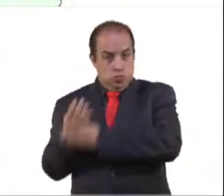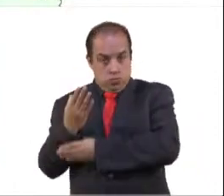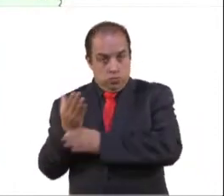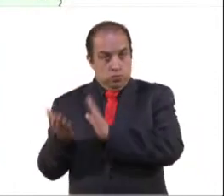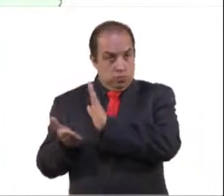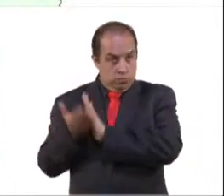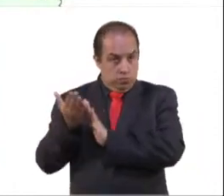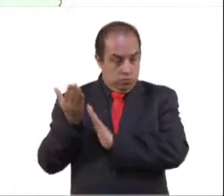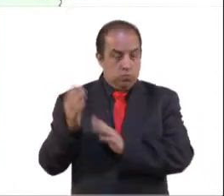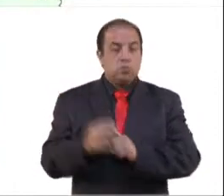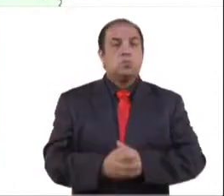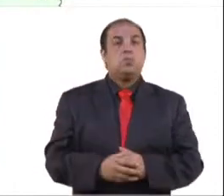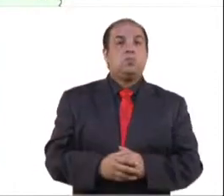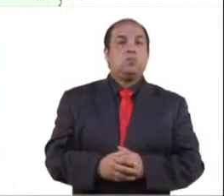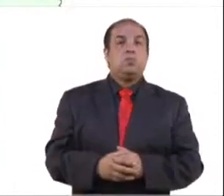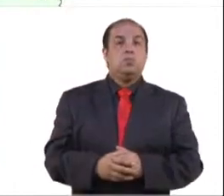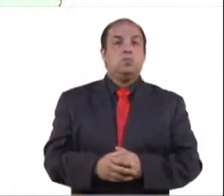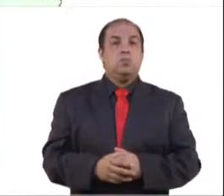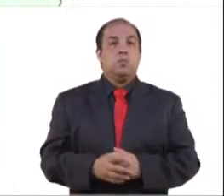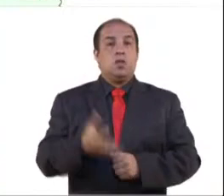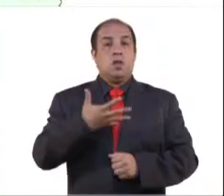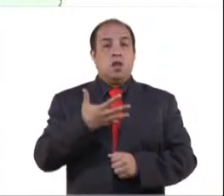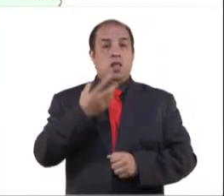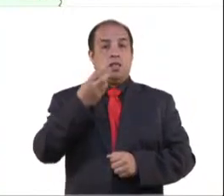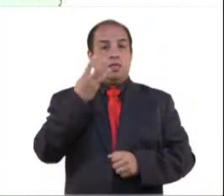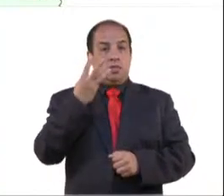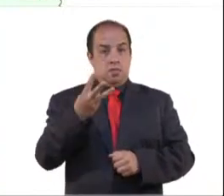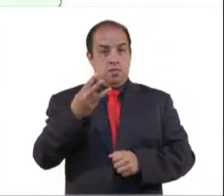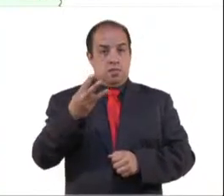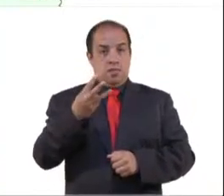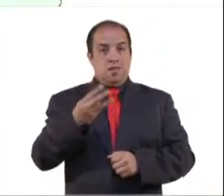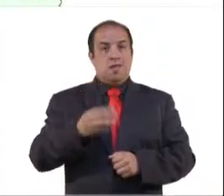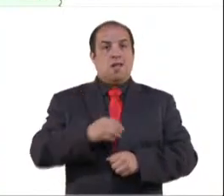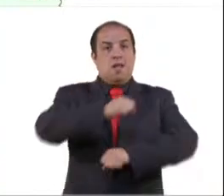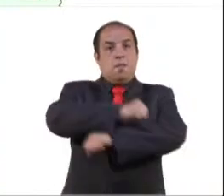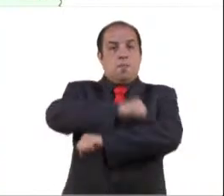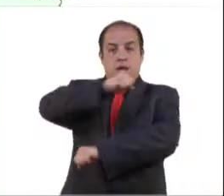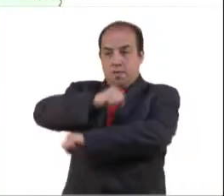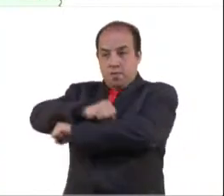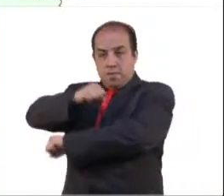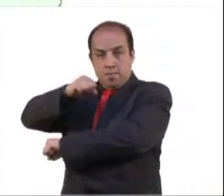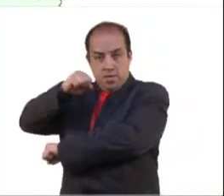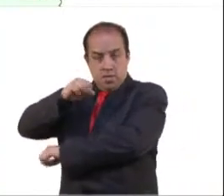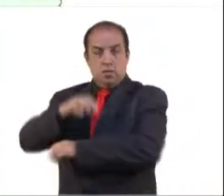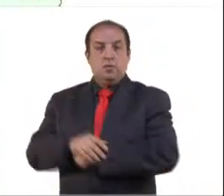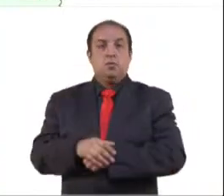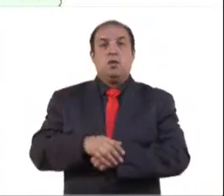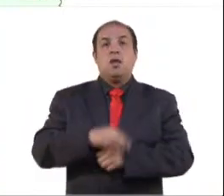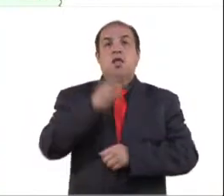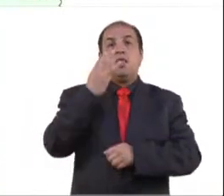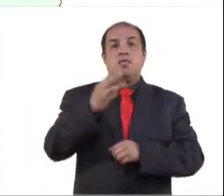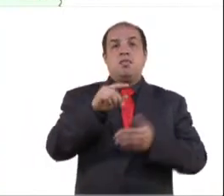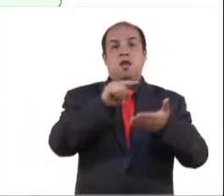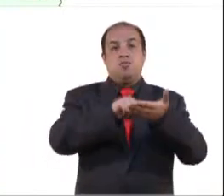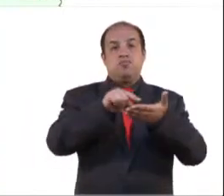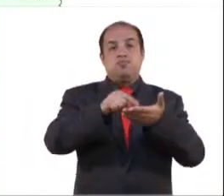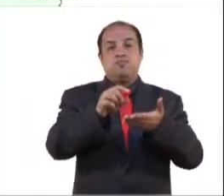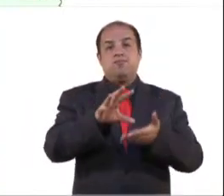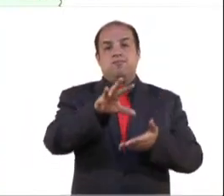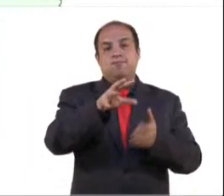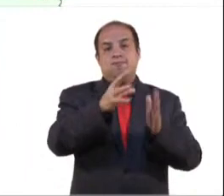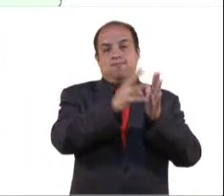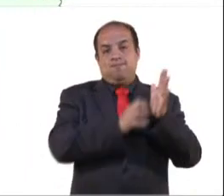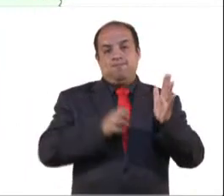que son de tres cajas y tres cajeros automáticos y un patio